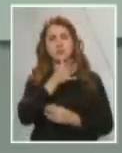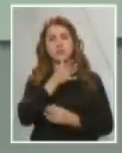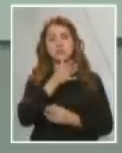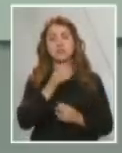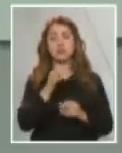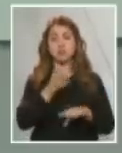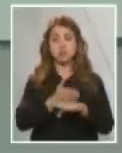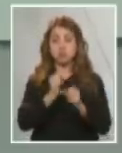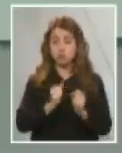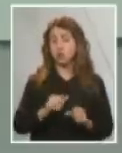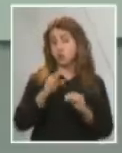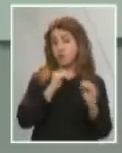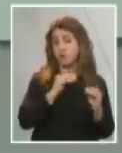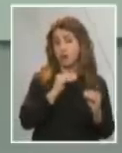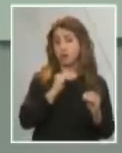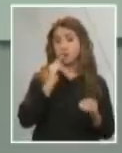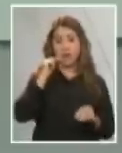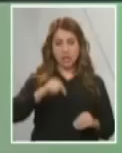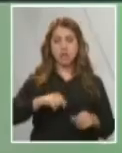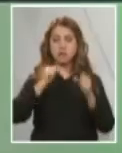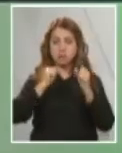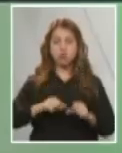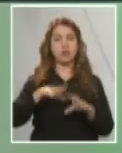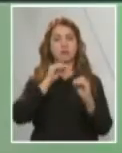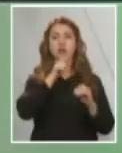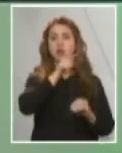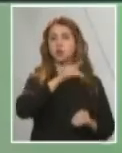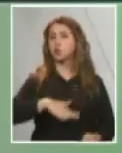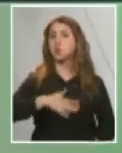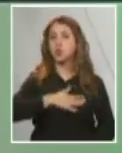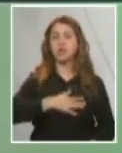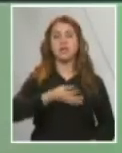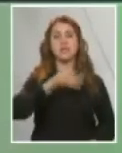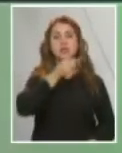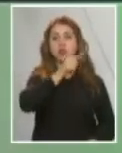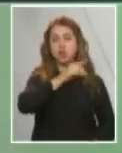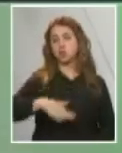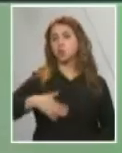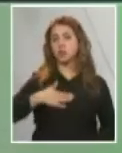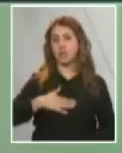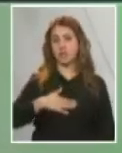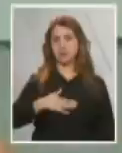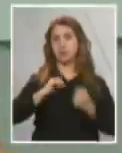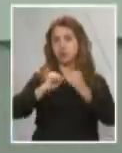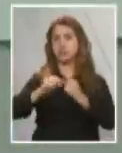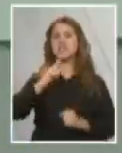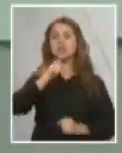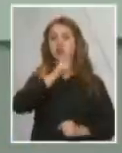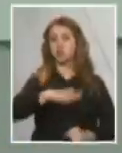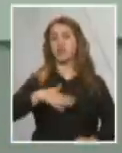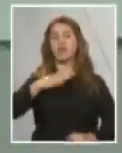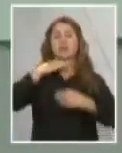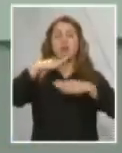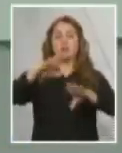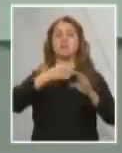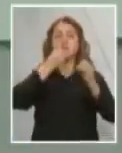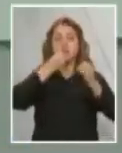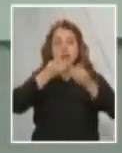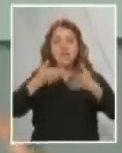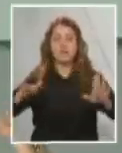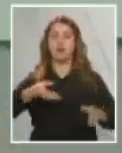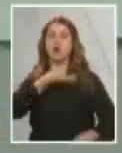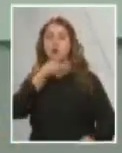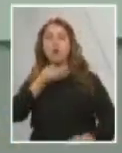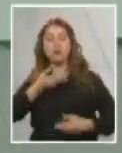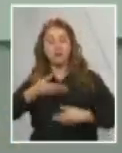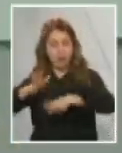voy a hablar de esto, pero... Aquí puedes hablar de lo que quieras, lo que quieras. Y decir lo que quieras contra quien quieras. O sea, está lo mismo, aquí puedes decir lo que quieras.